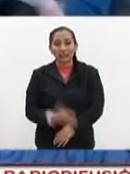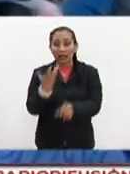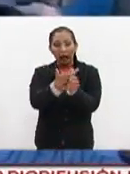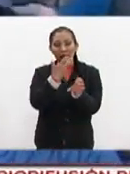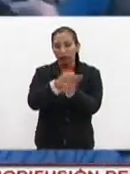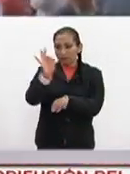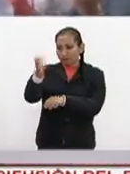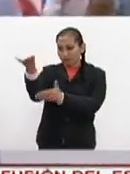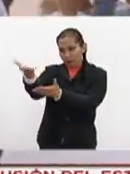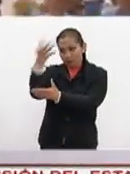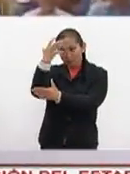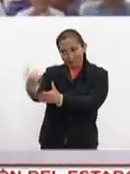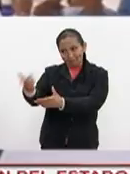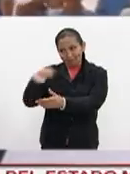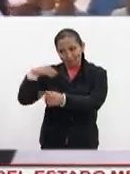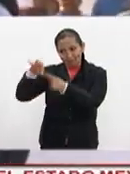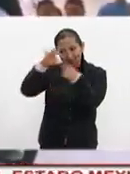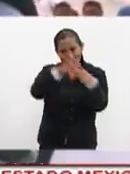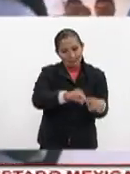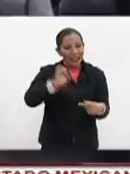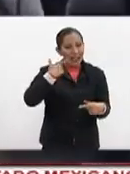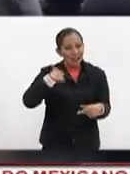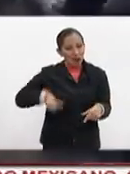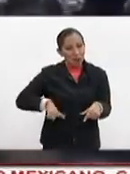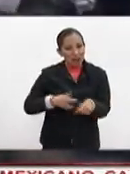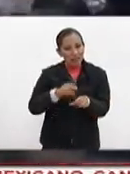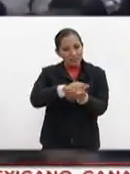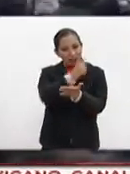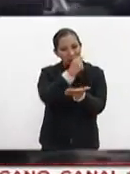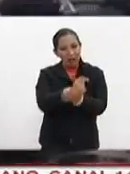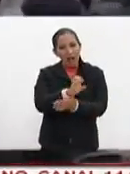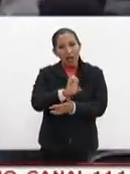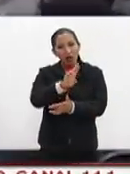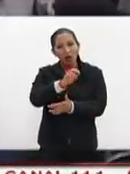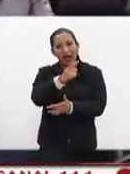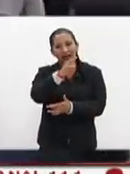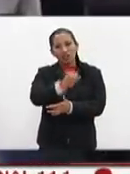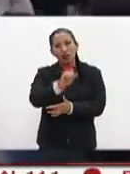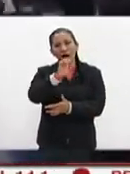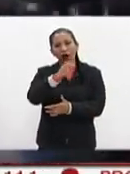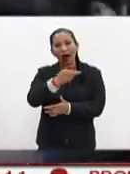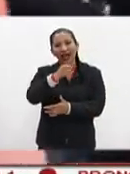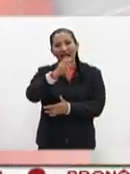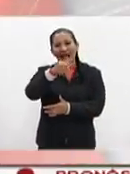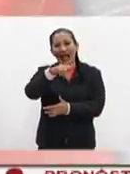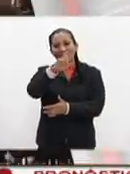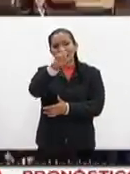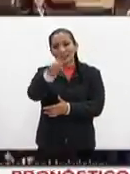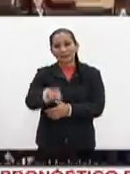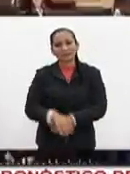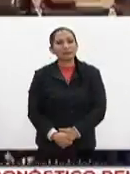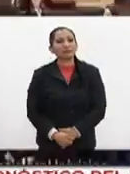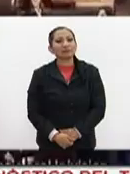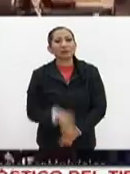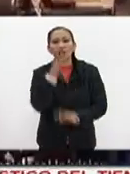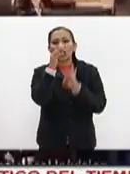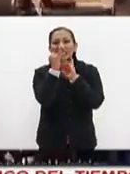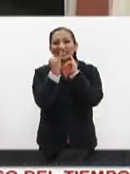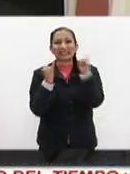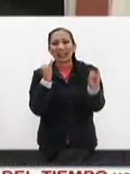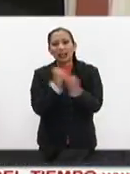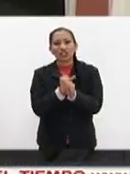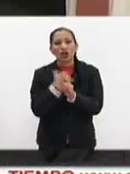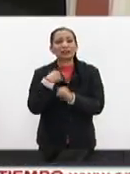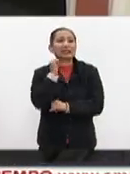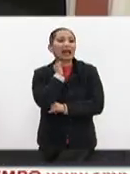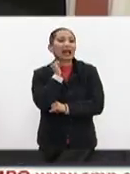Estados Unidos solicitó formalmente la extradición del exgobernador de Tamaulipas, Eugenio Hernández Flores. En noticias